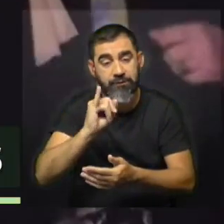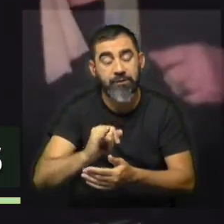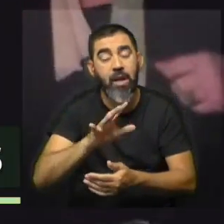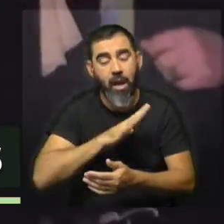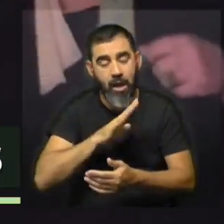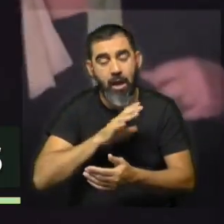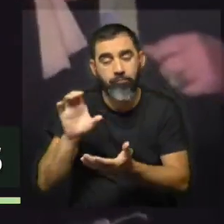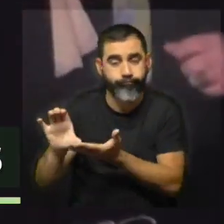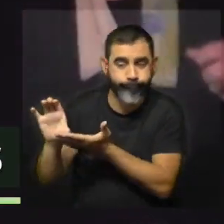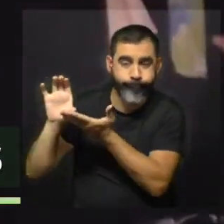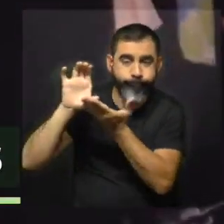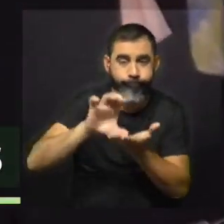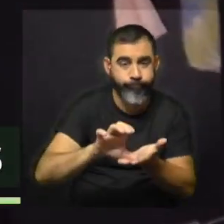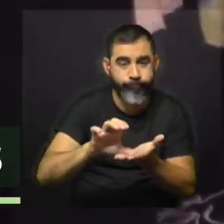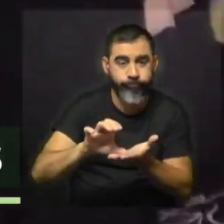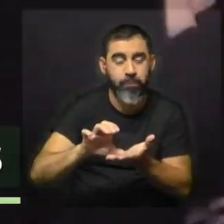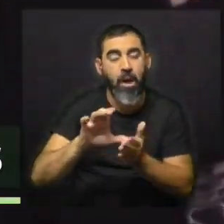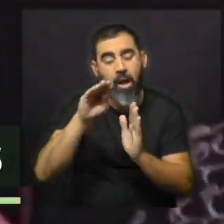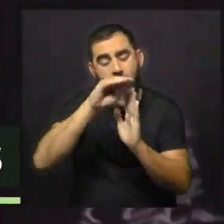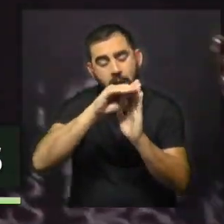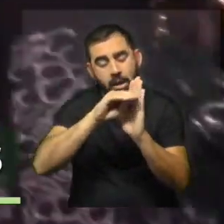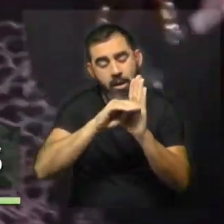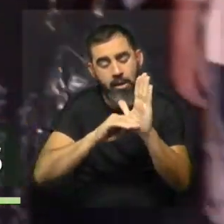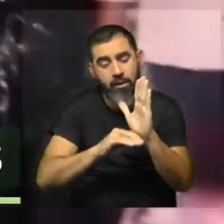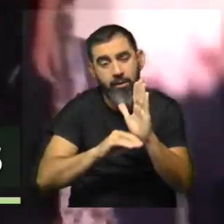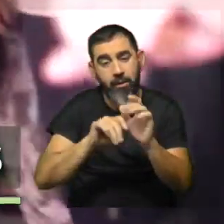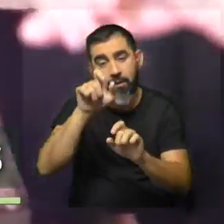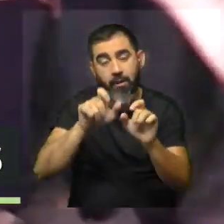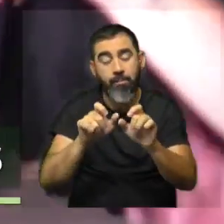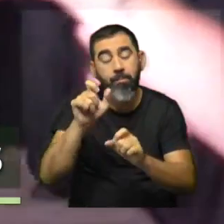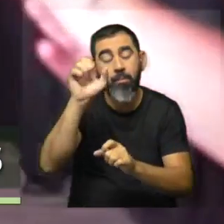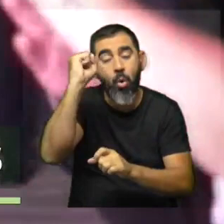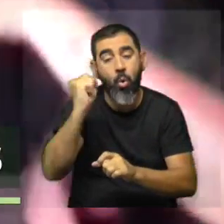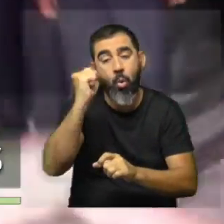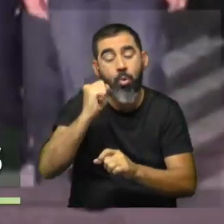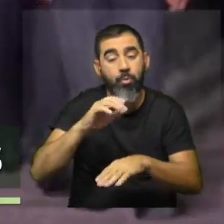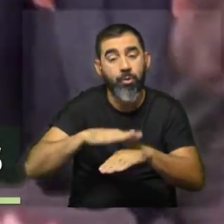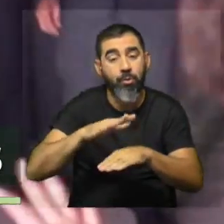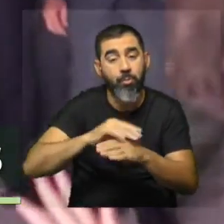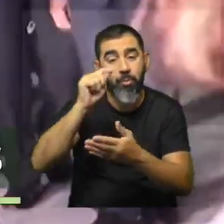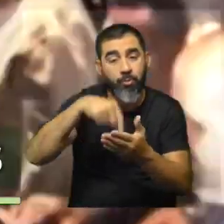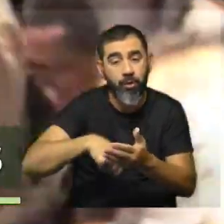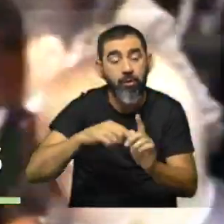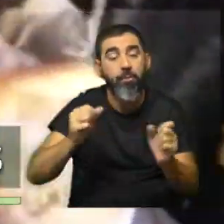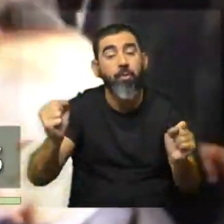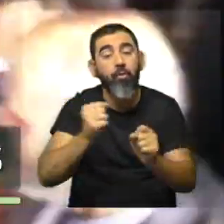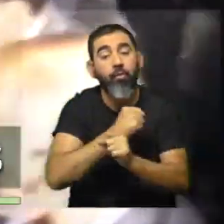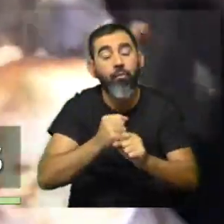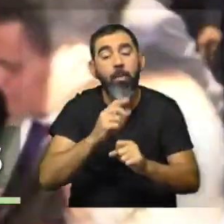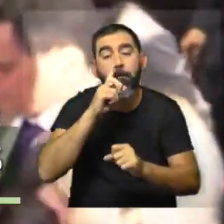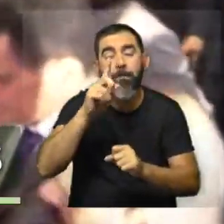hubo financiación. Tenemos una lista de todos los contratistas de autobuses, explicó Dino, al tiempo que confirmó que hay más